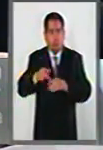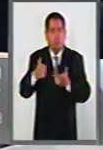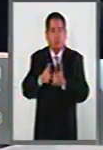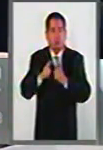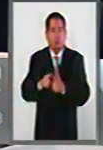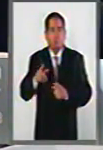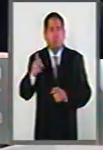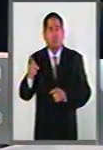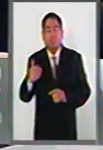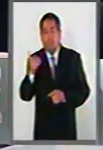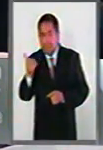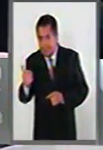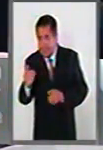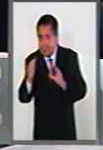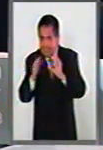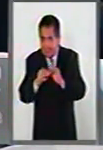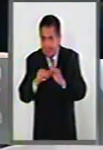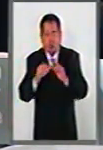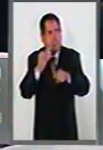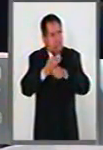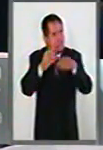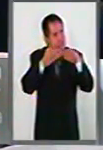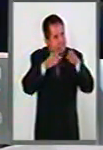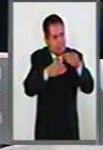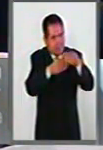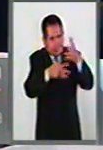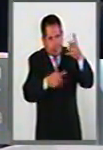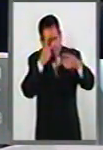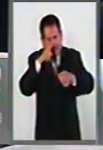grupo parlamentario, y mientras tanto ábrase el sistema